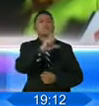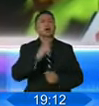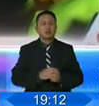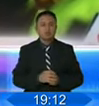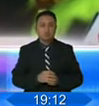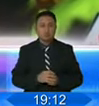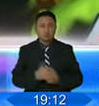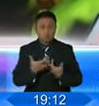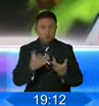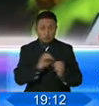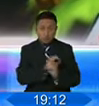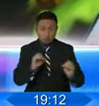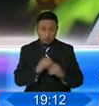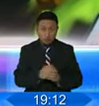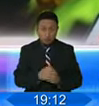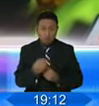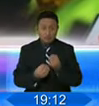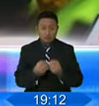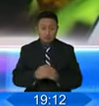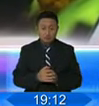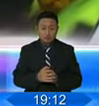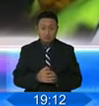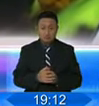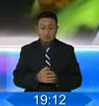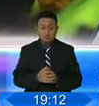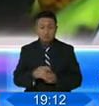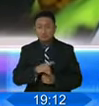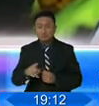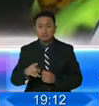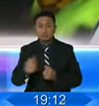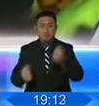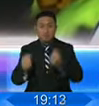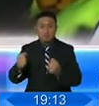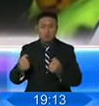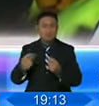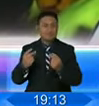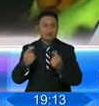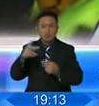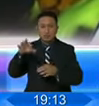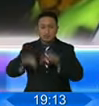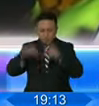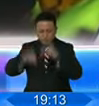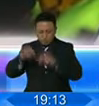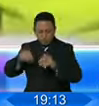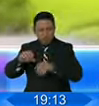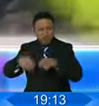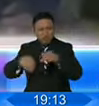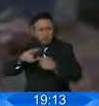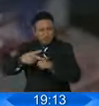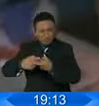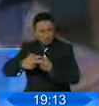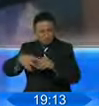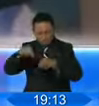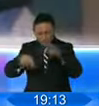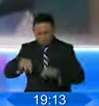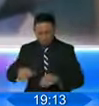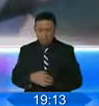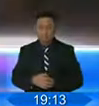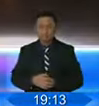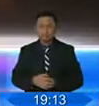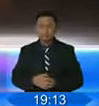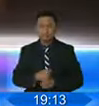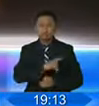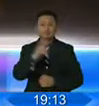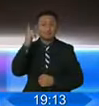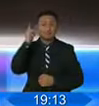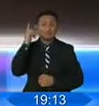orientación, inmediatamente procedían a desmantelar el vehículo para vender por piezas. El presunto líder de la organización